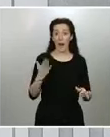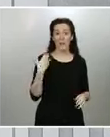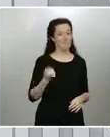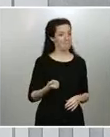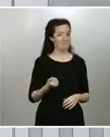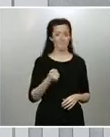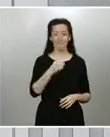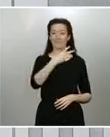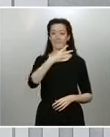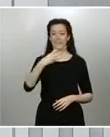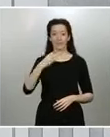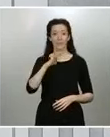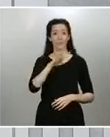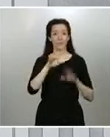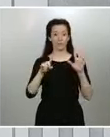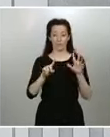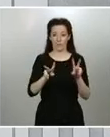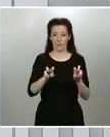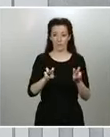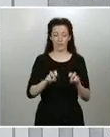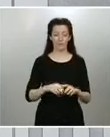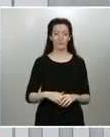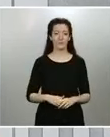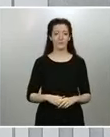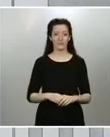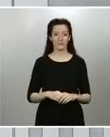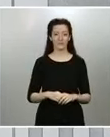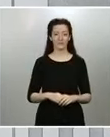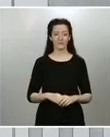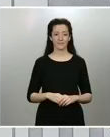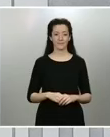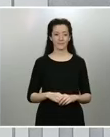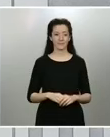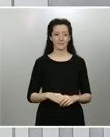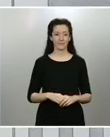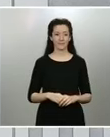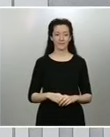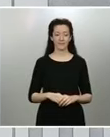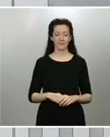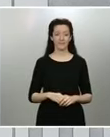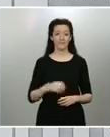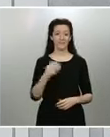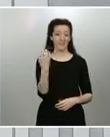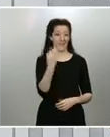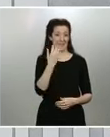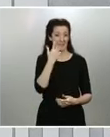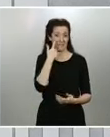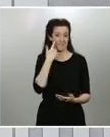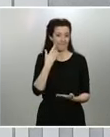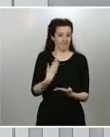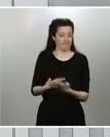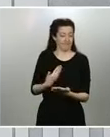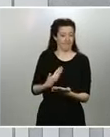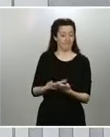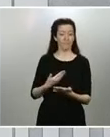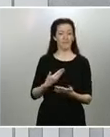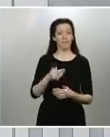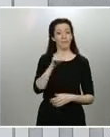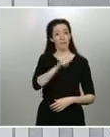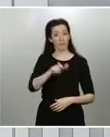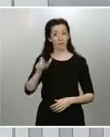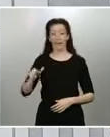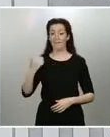nuevos diagnosticados hemos de seguir contratando que hay un número importante de personas recuperadas en concreto